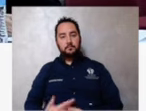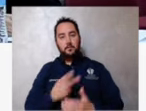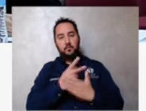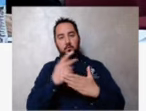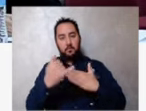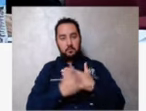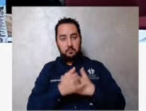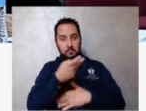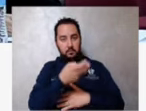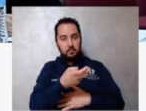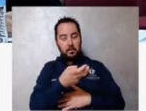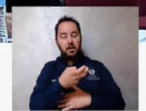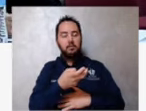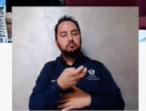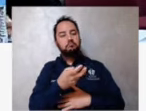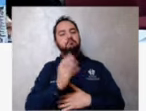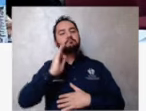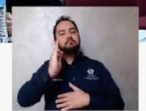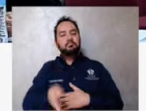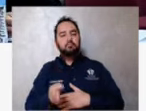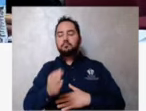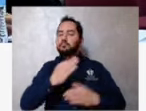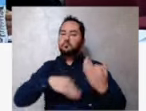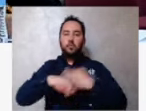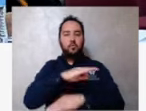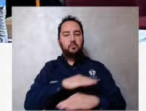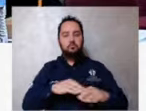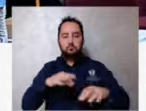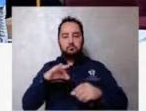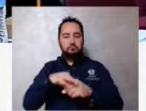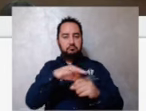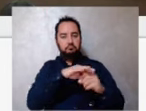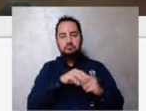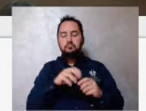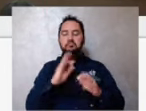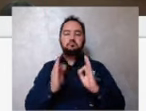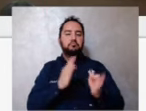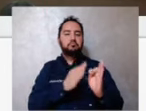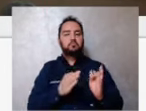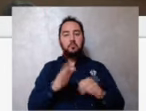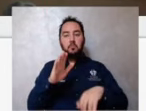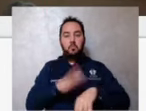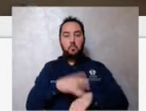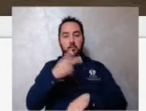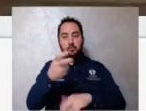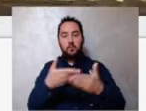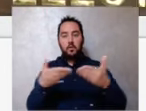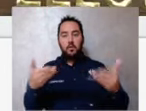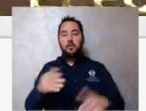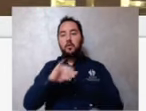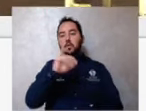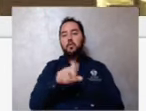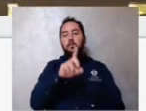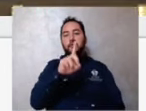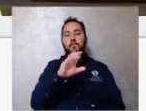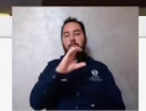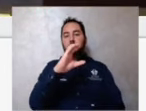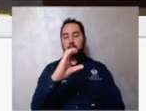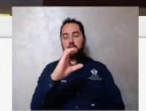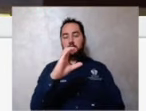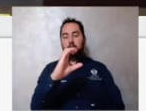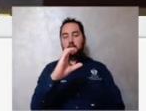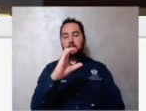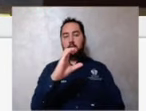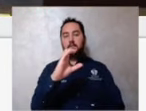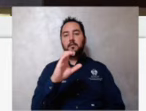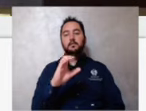proyecto propuesto ha sido aprobado por unanimidad de votos. En consecuencia, en cuanto al juicio para la protección de los derechos